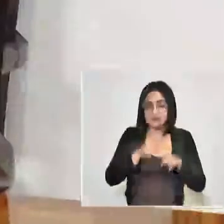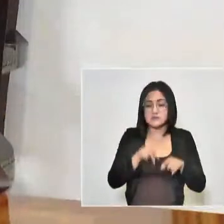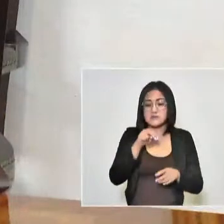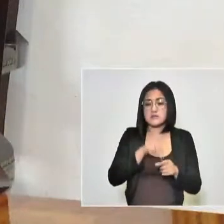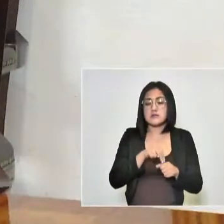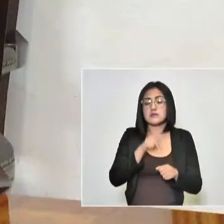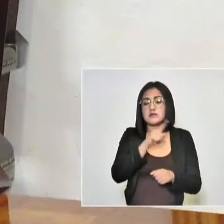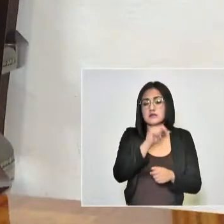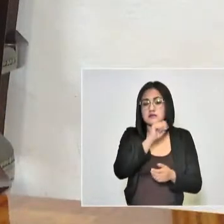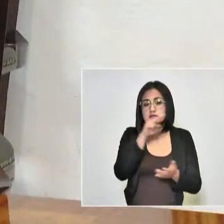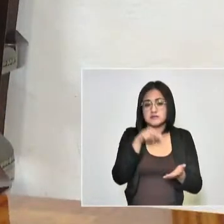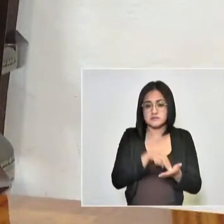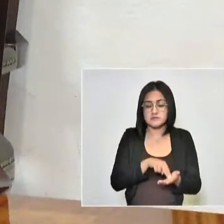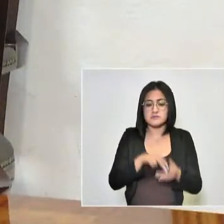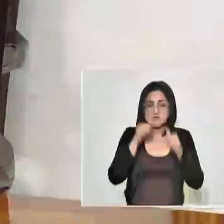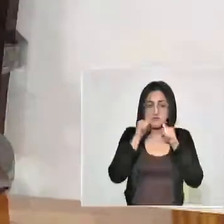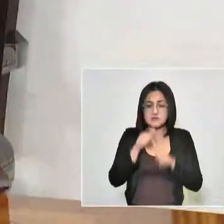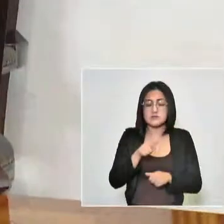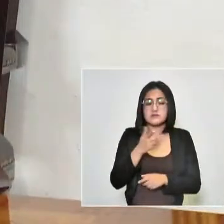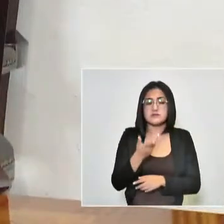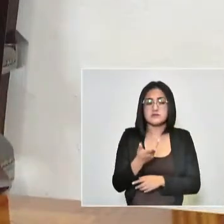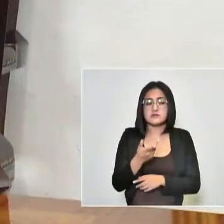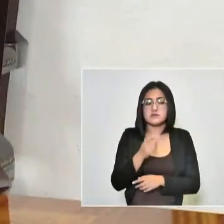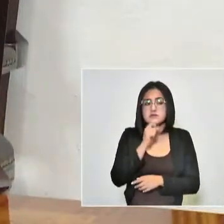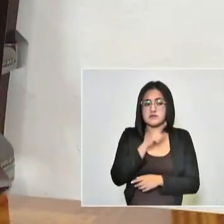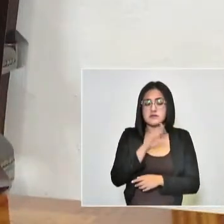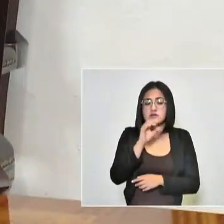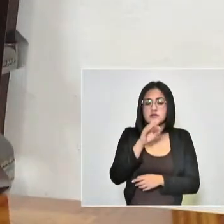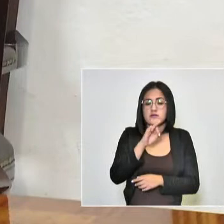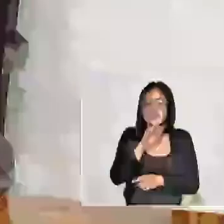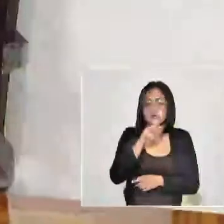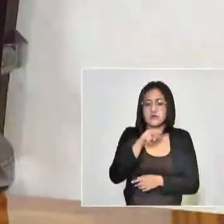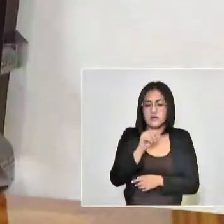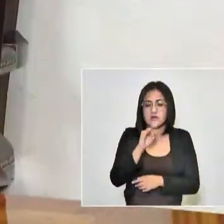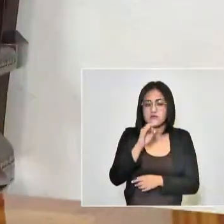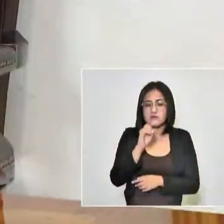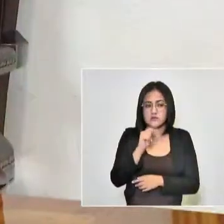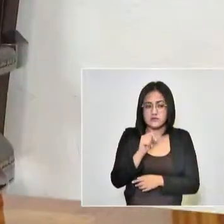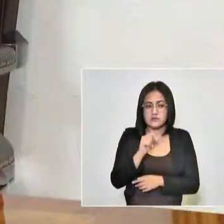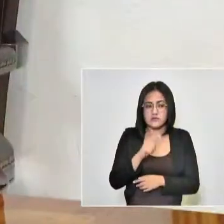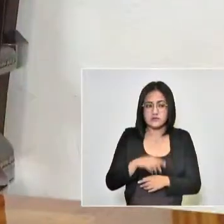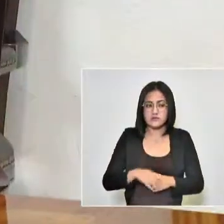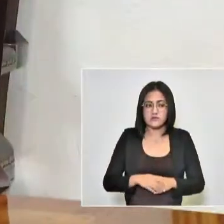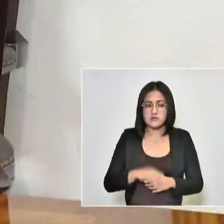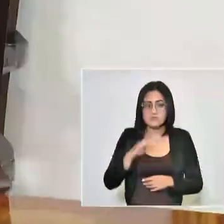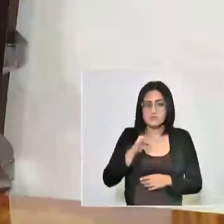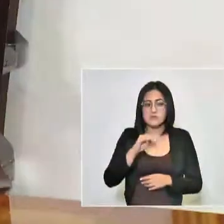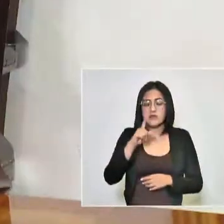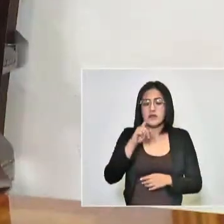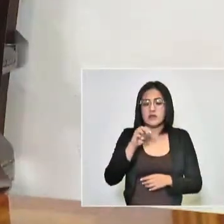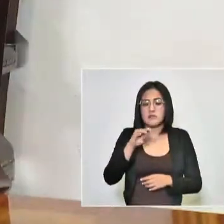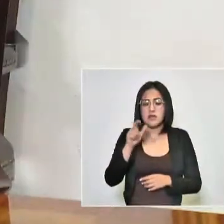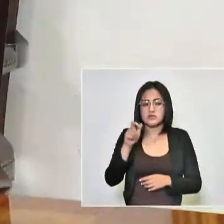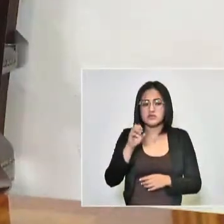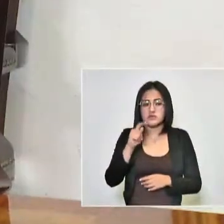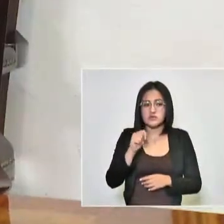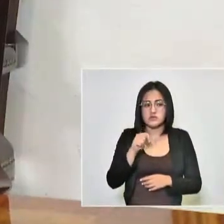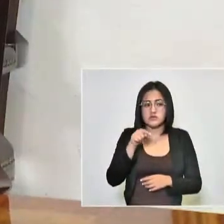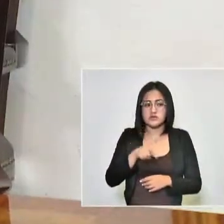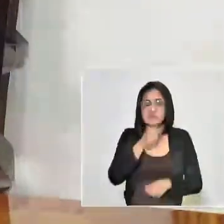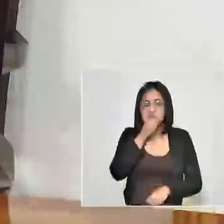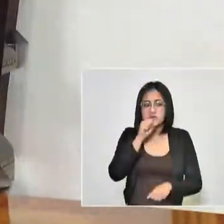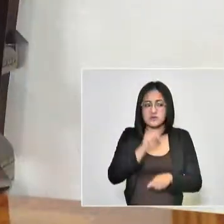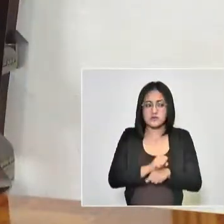Teciutlán, atendido por SMATSOR, por CONAFOR. ¿Qué es eso de MAXOT? La SMATSOR es la Secretaría de Medio